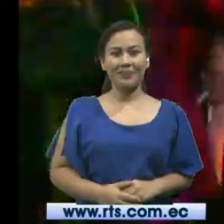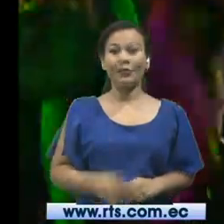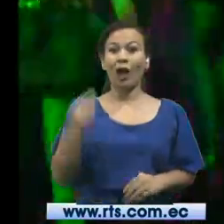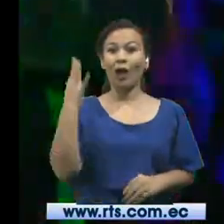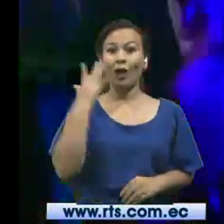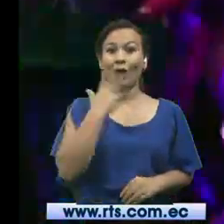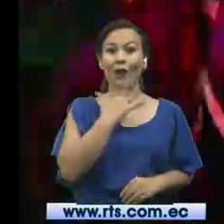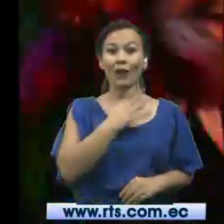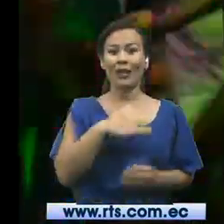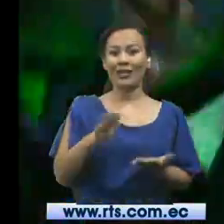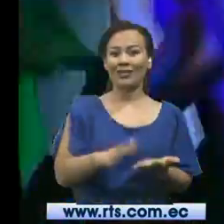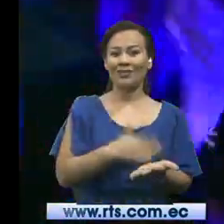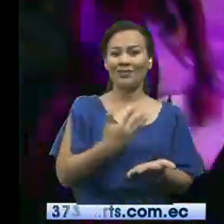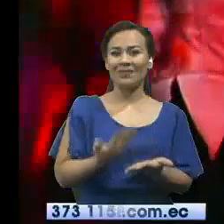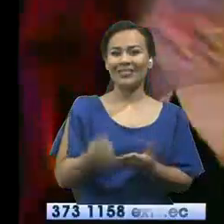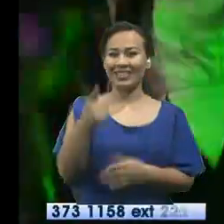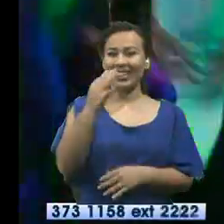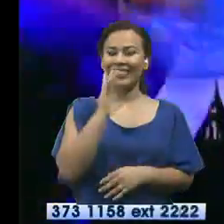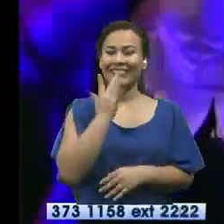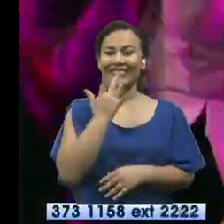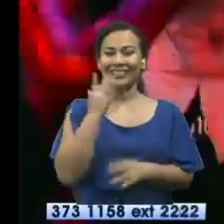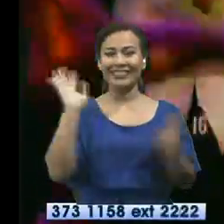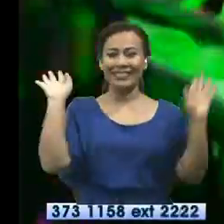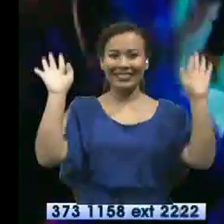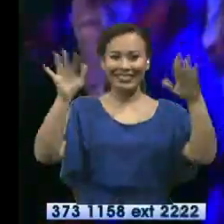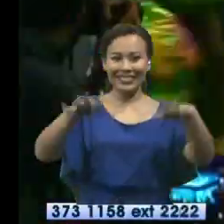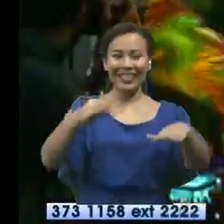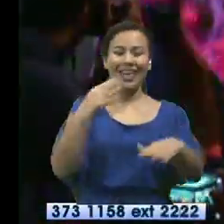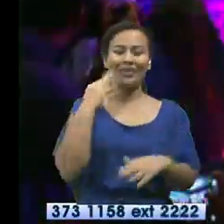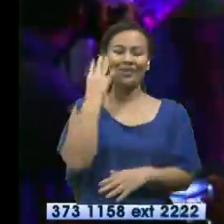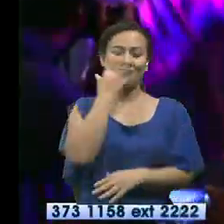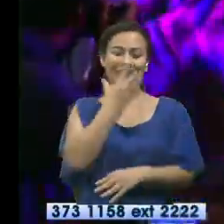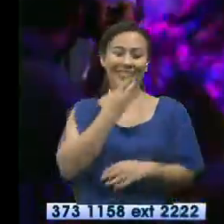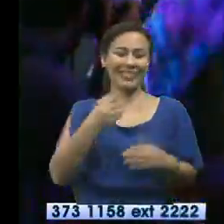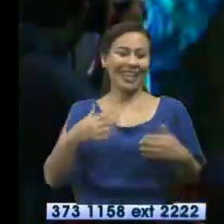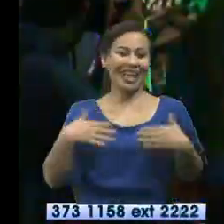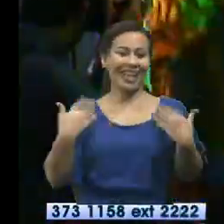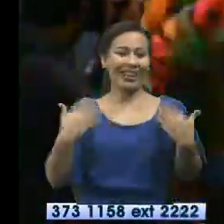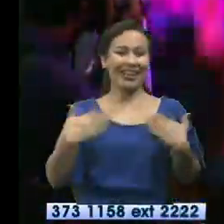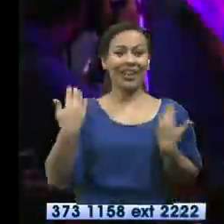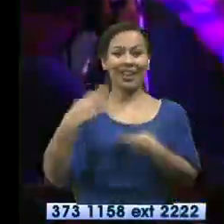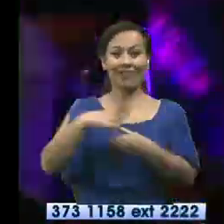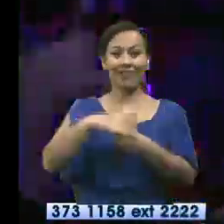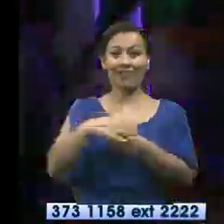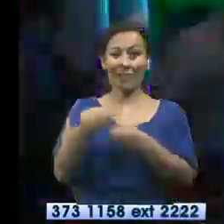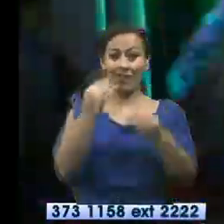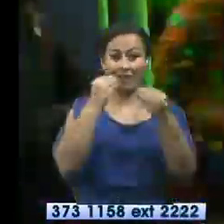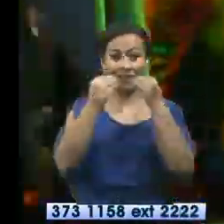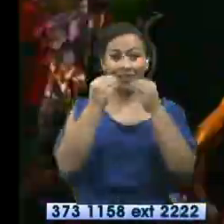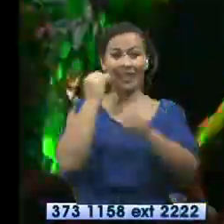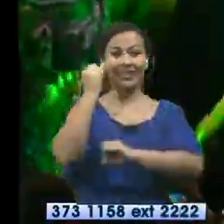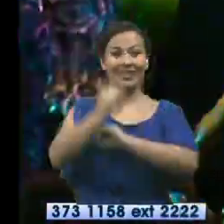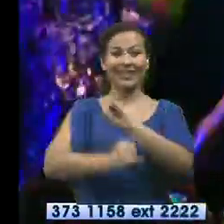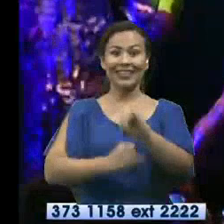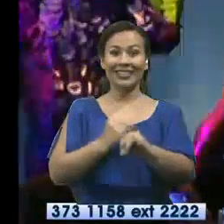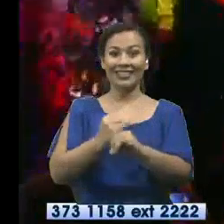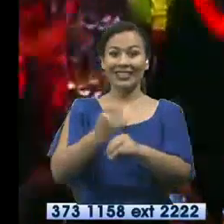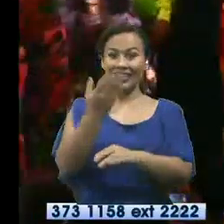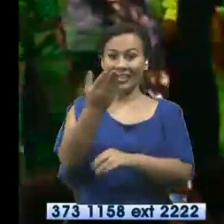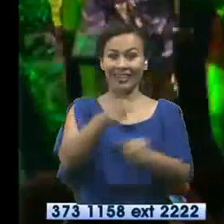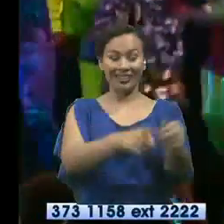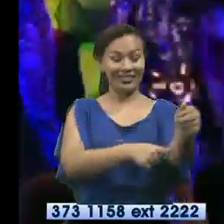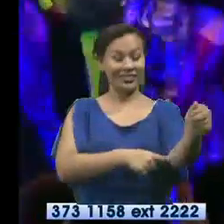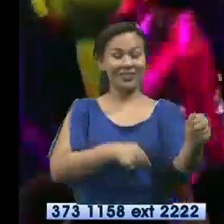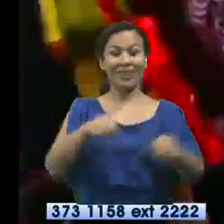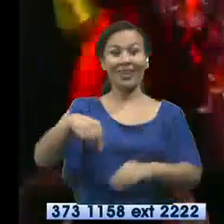Colores, música, diversión y alegría son las pinceladas que caracterizan la Feria Gastronómica Internacional Raíces en su